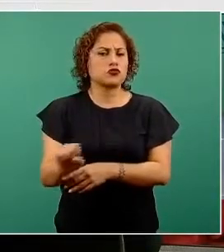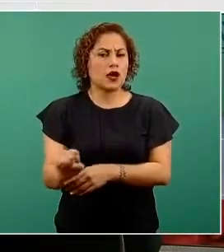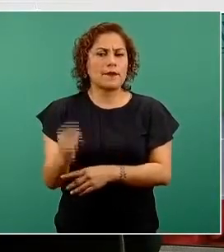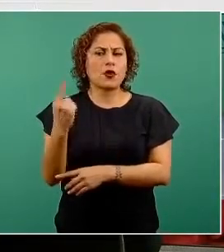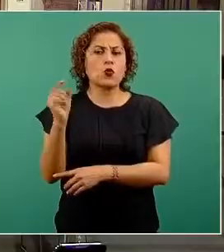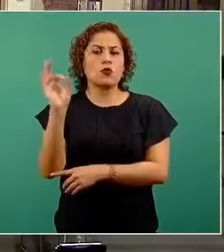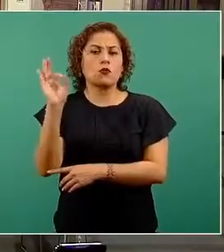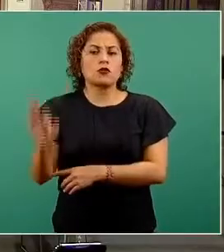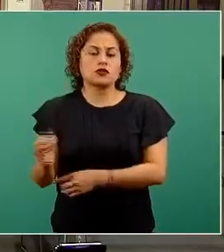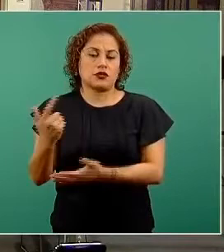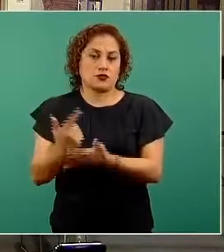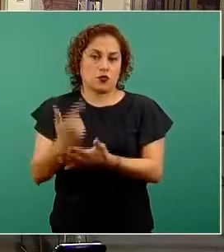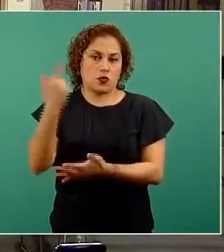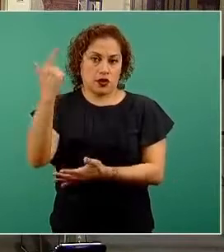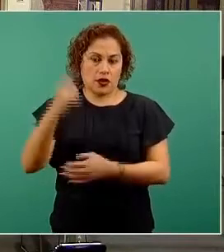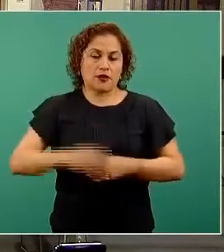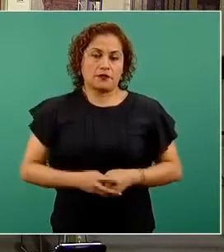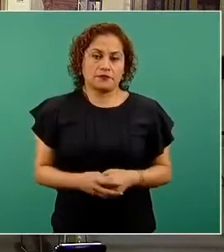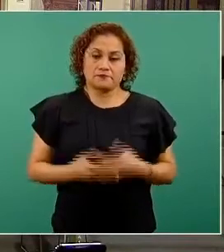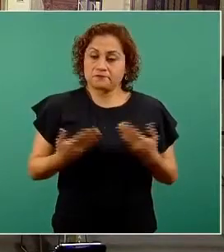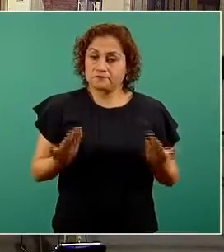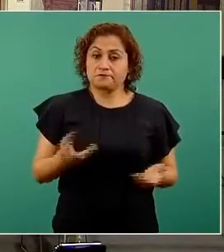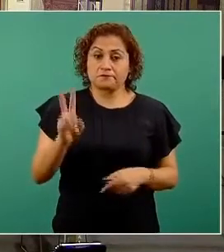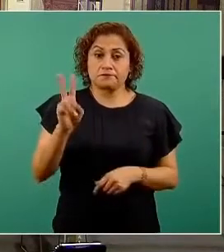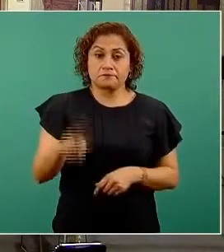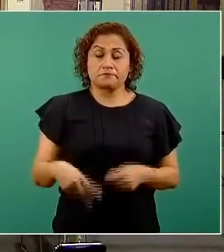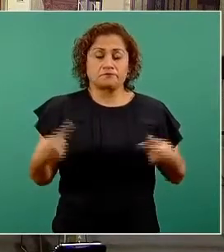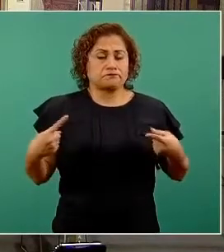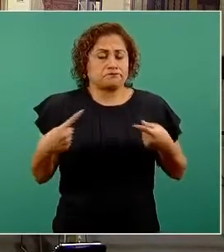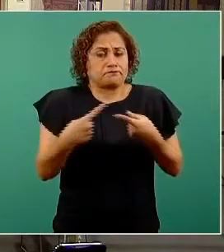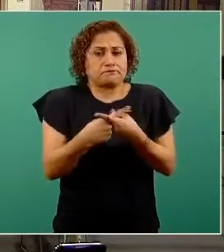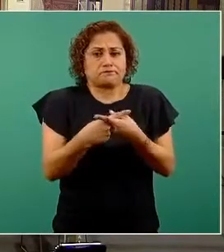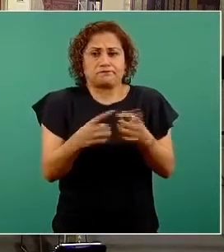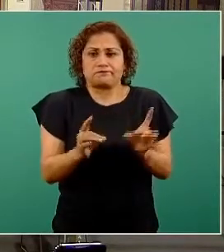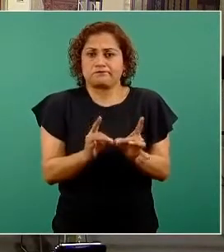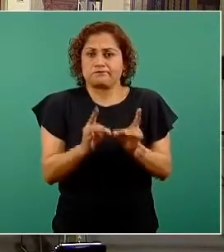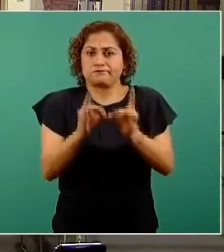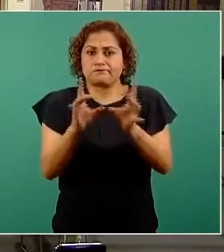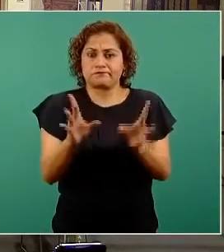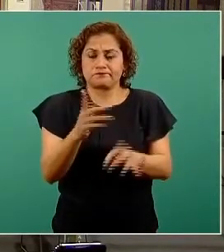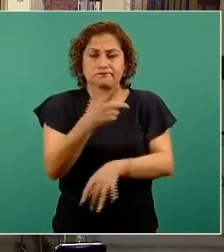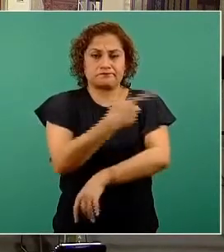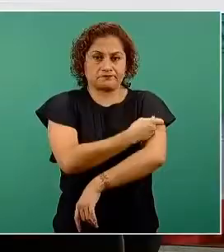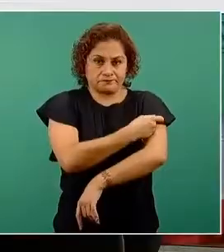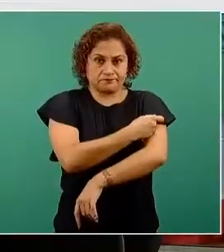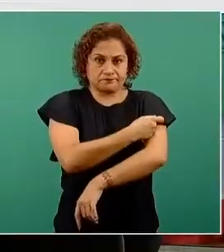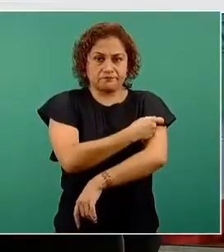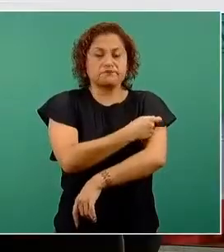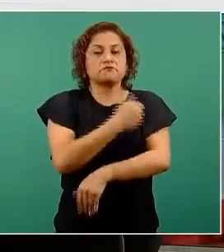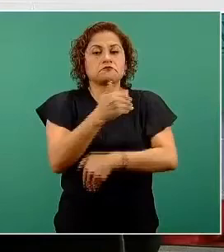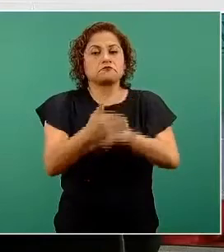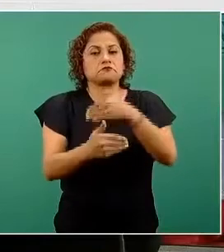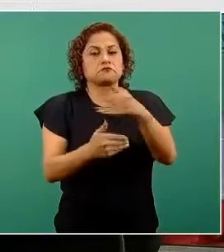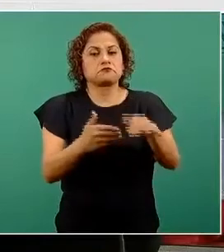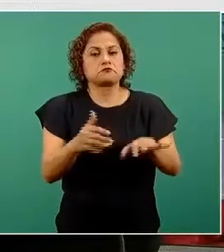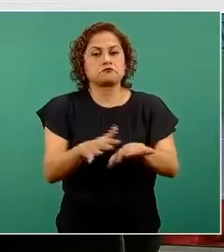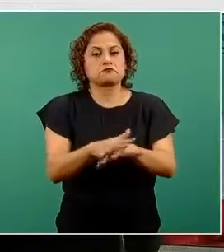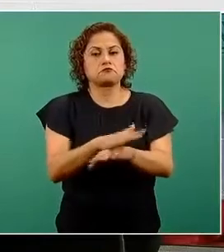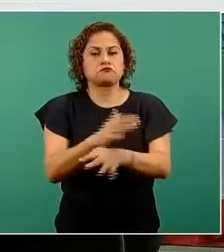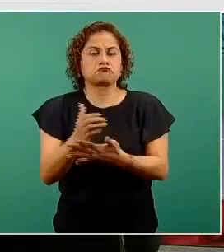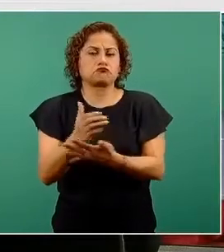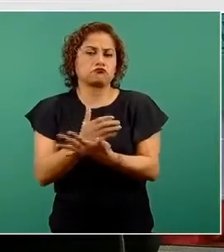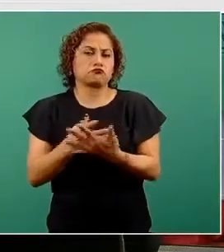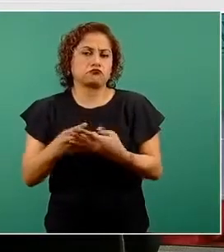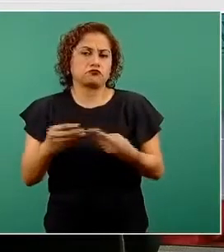leves se solucionan espontáneamente en muy poco tiempo. Aquellas que han sido de consideración nos han llevado a